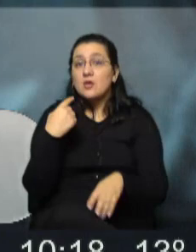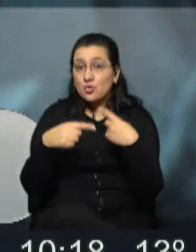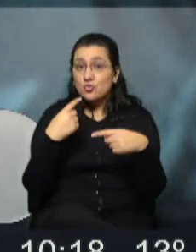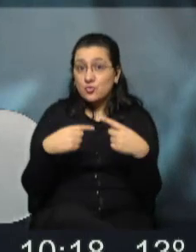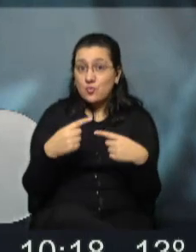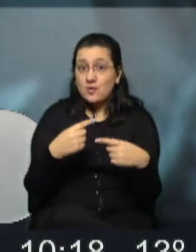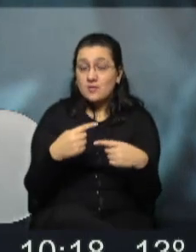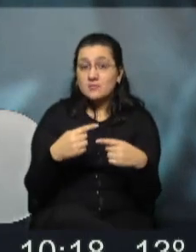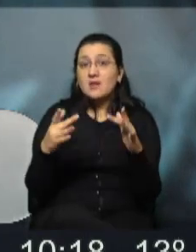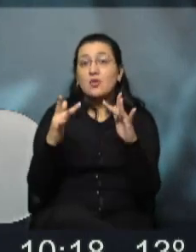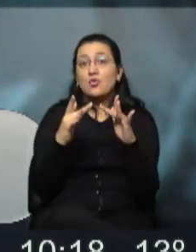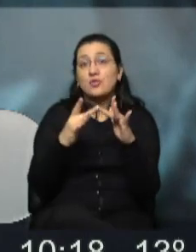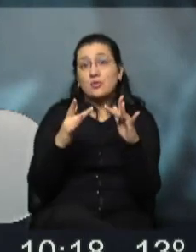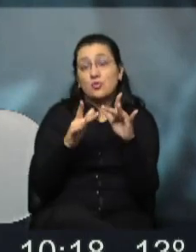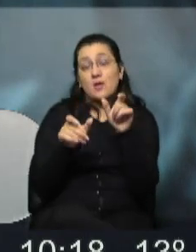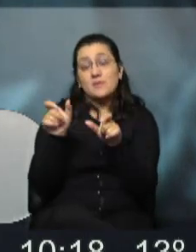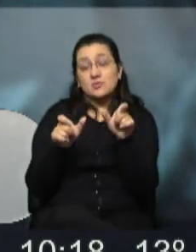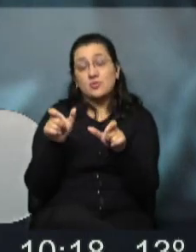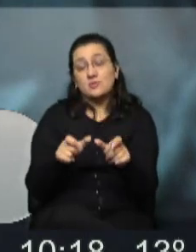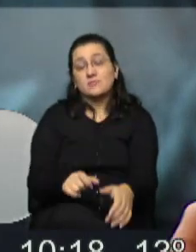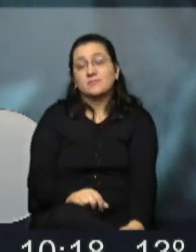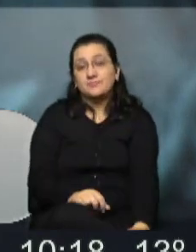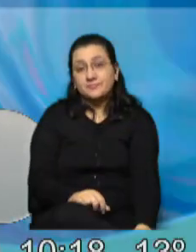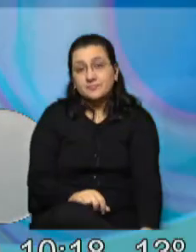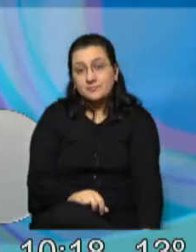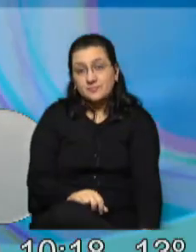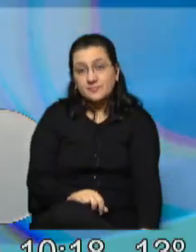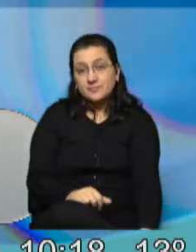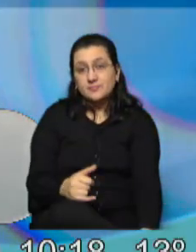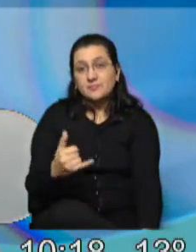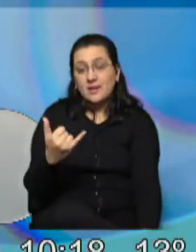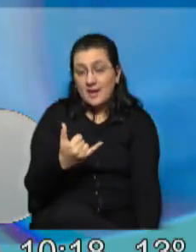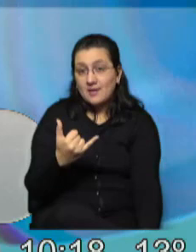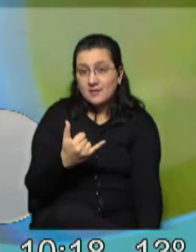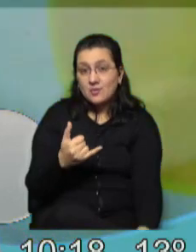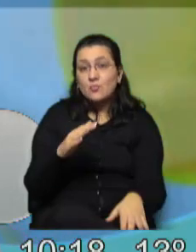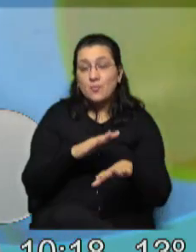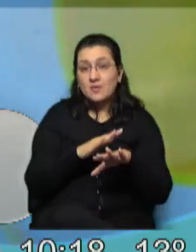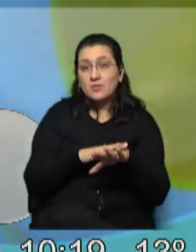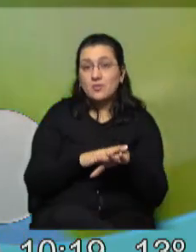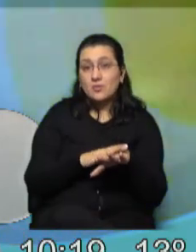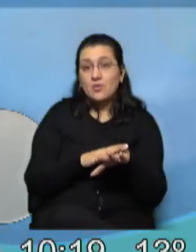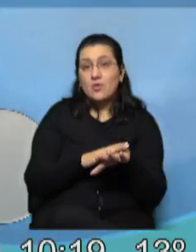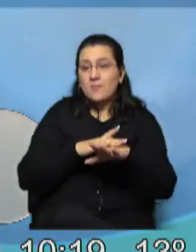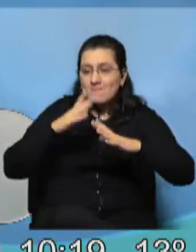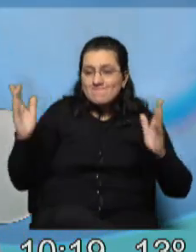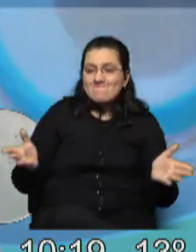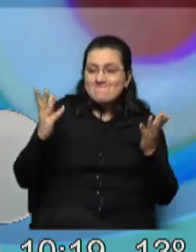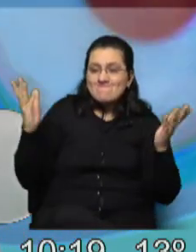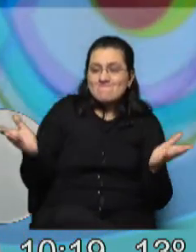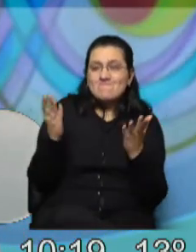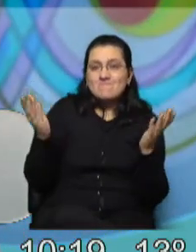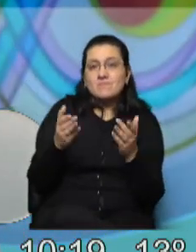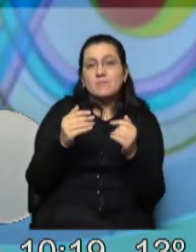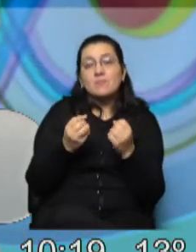lo fundamental, que trato, bueno, obviamente también de hacerlo en el teatro, ¿no? ¿Hay un espacio para ese empuje popular?